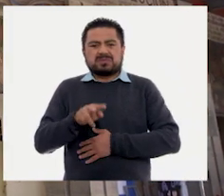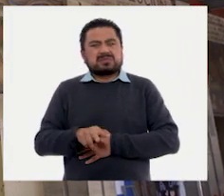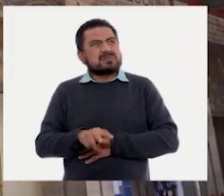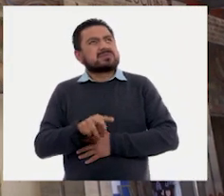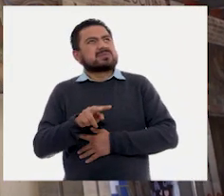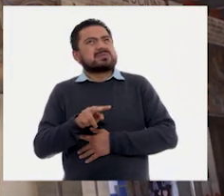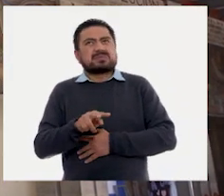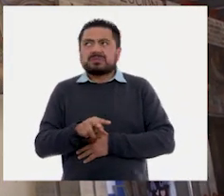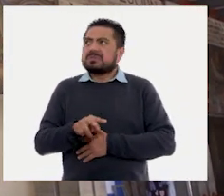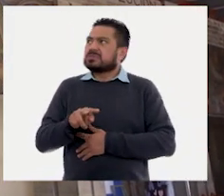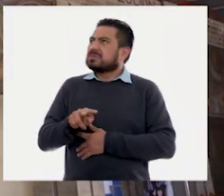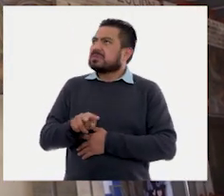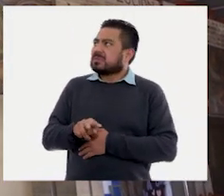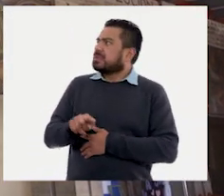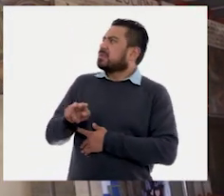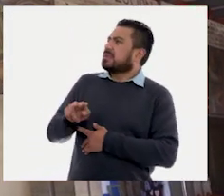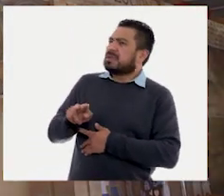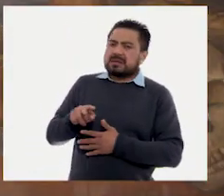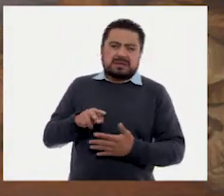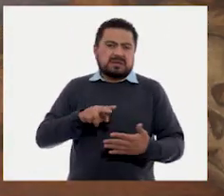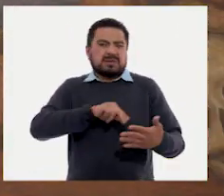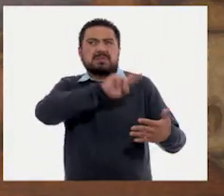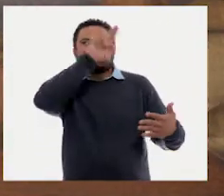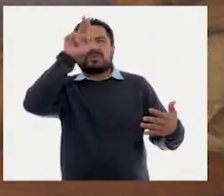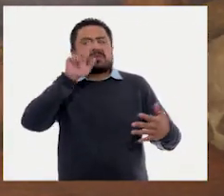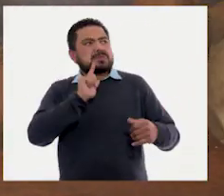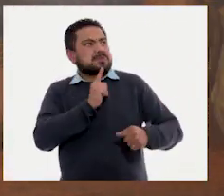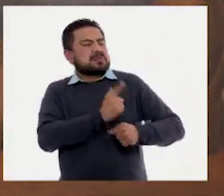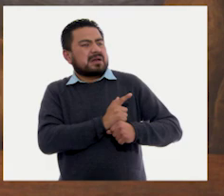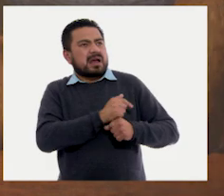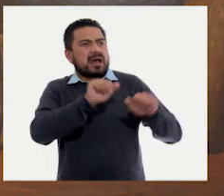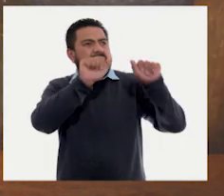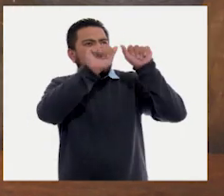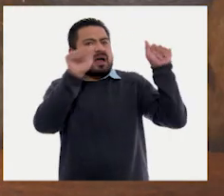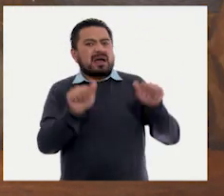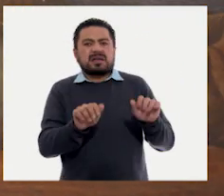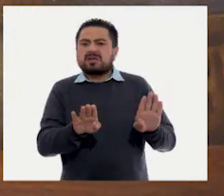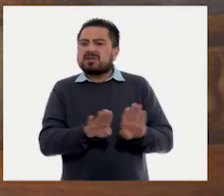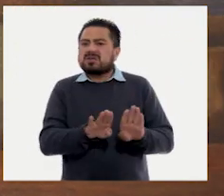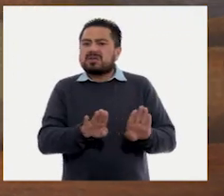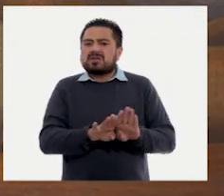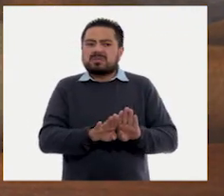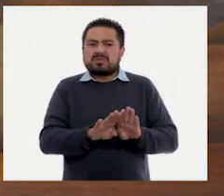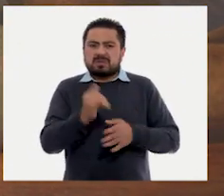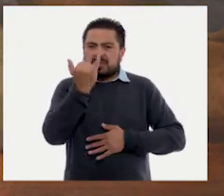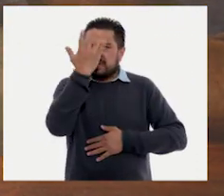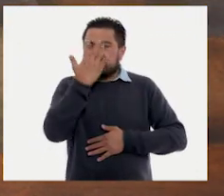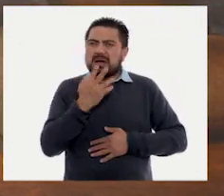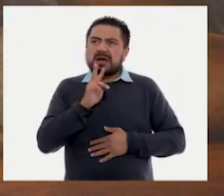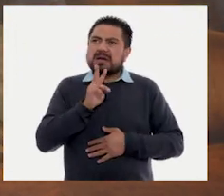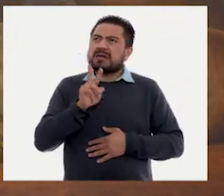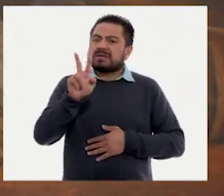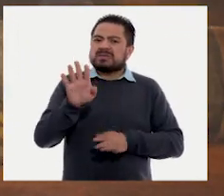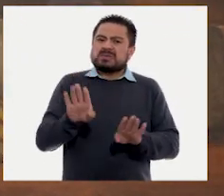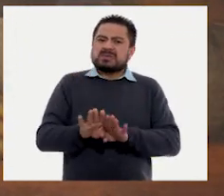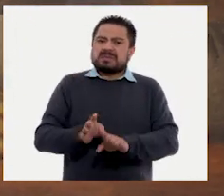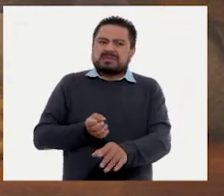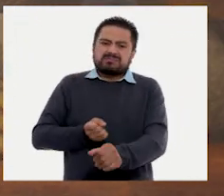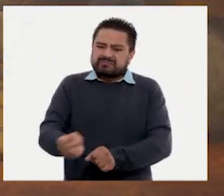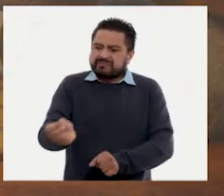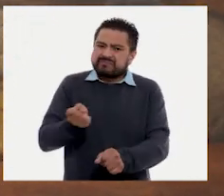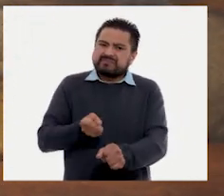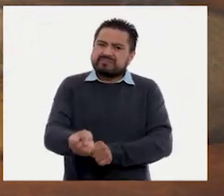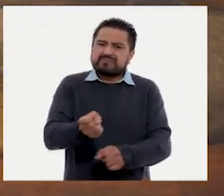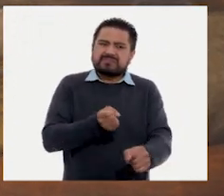el muralismo de alguna manera vio el arte como una pantalla de violencia,